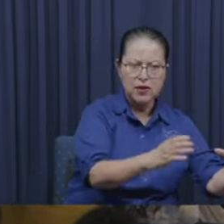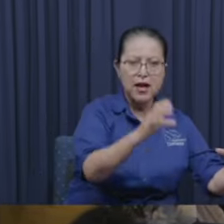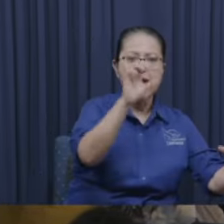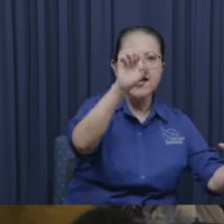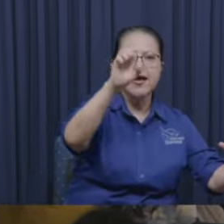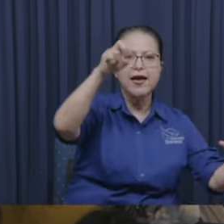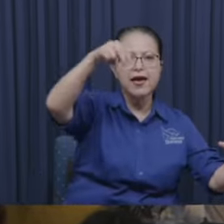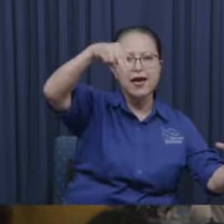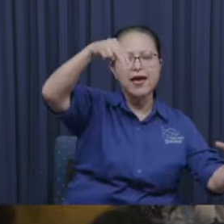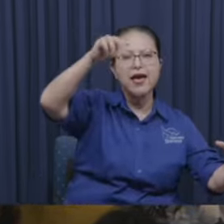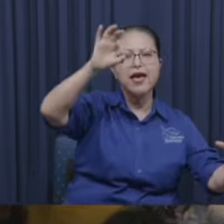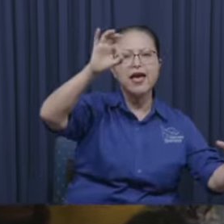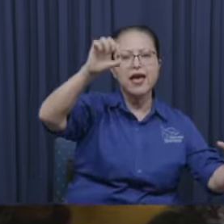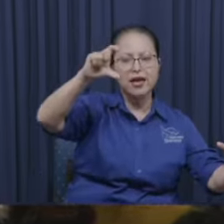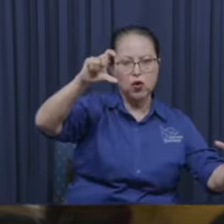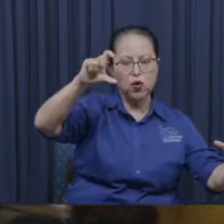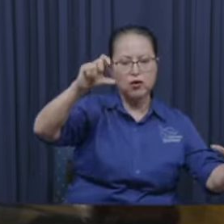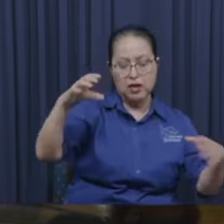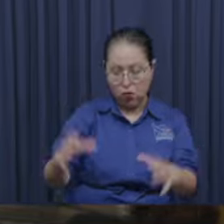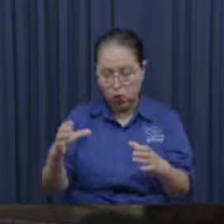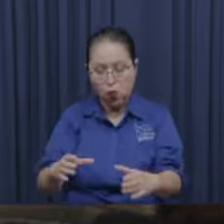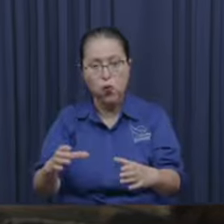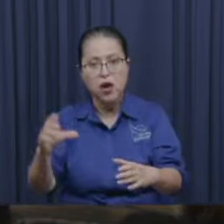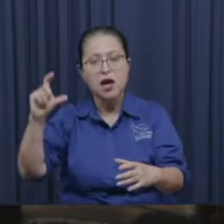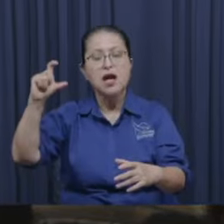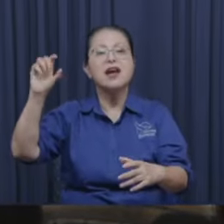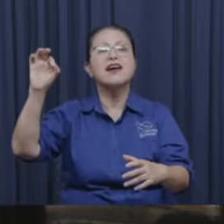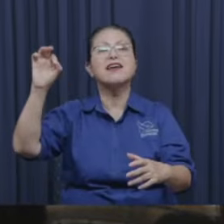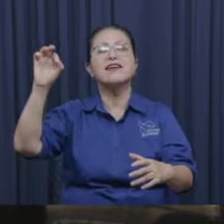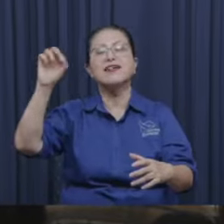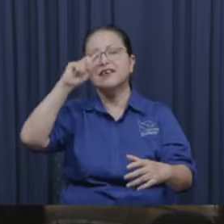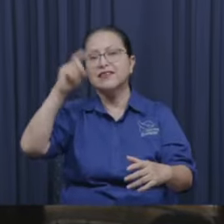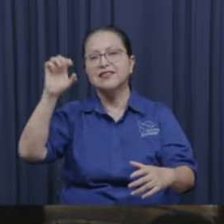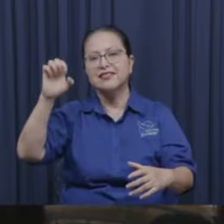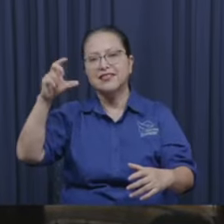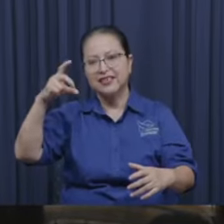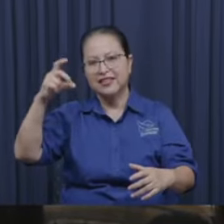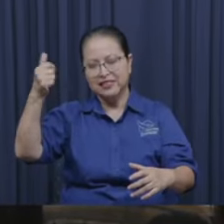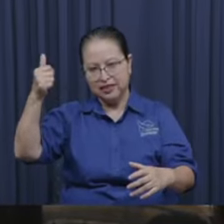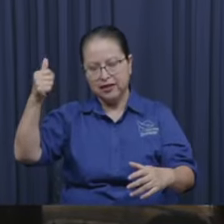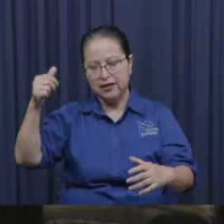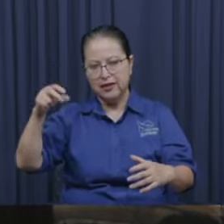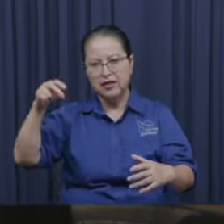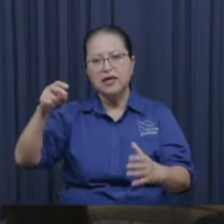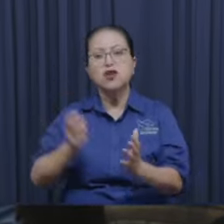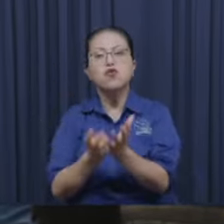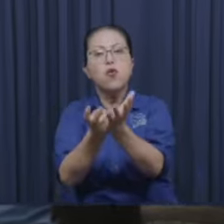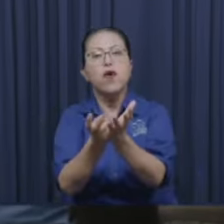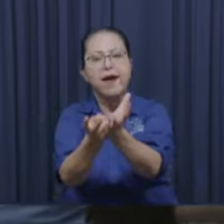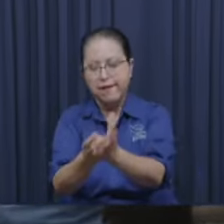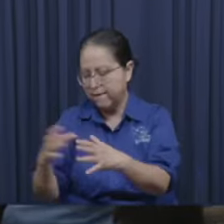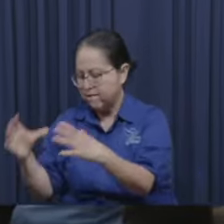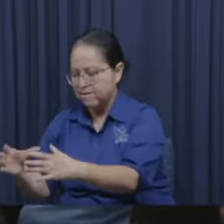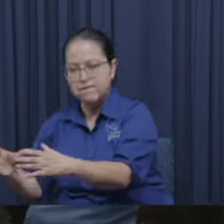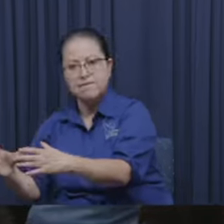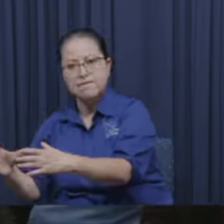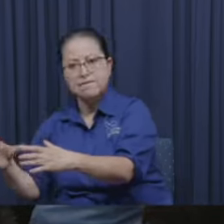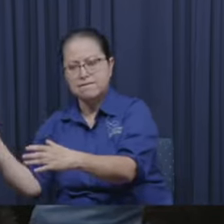Enoc cosecha Noé rebusco